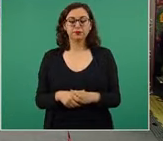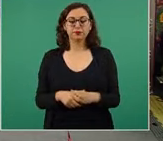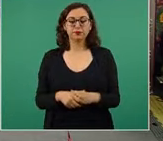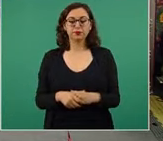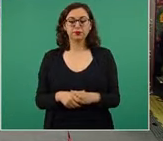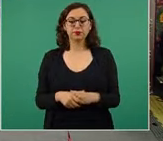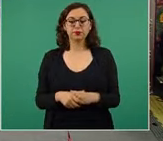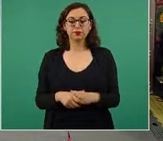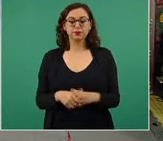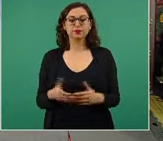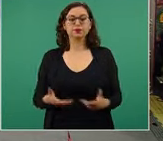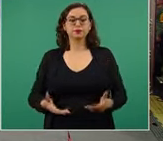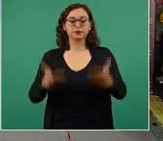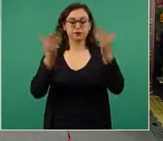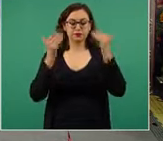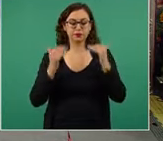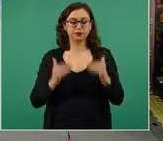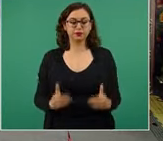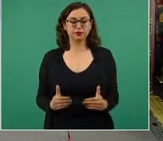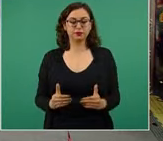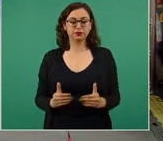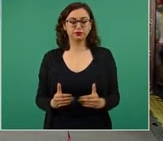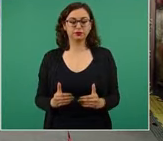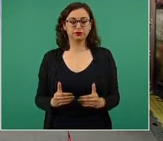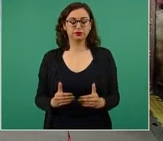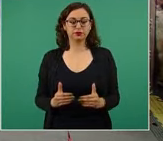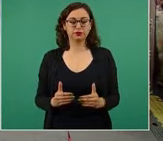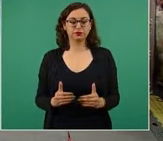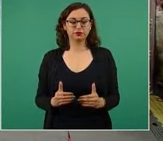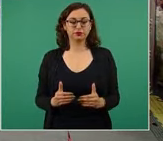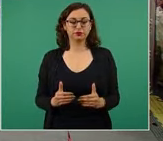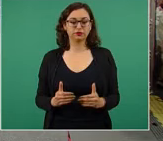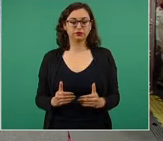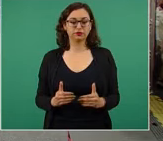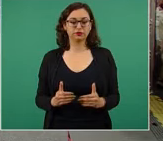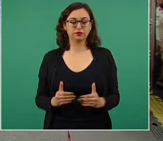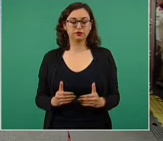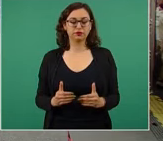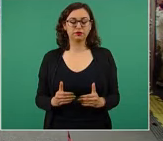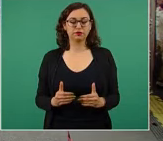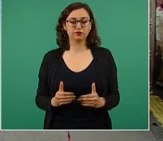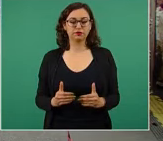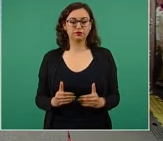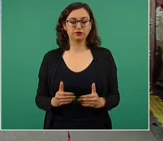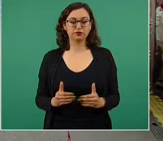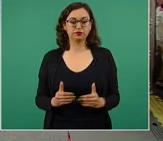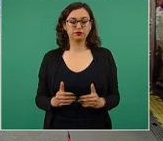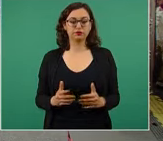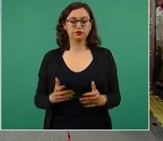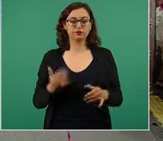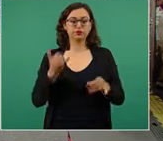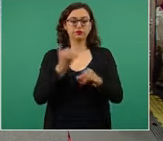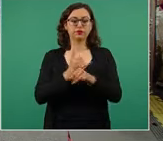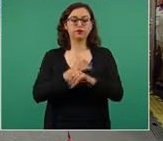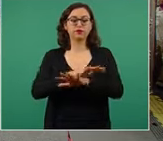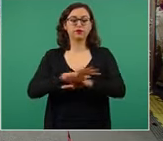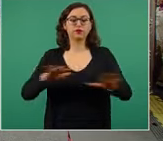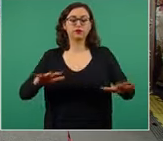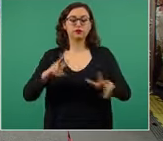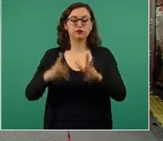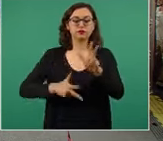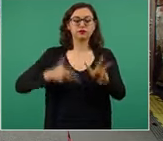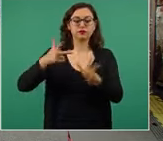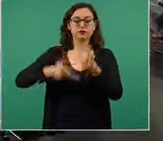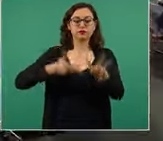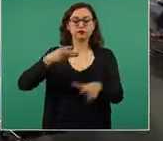si les parece, a lo de la información del Tren